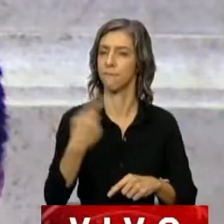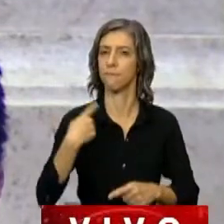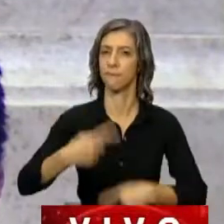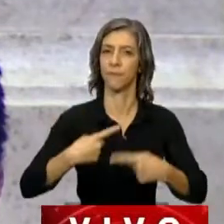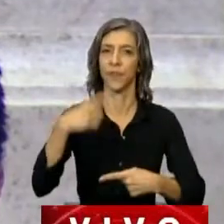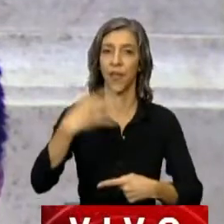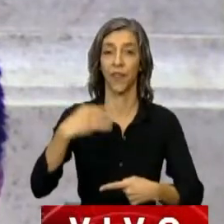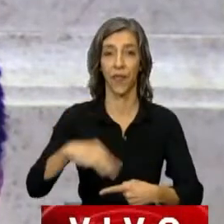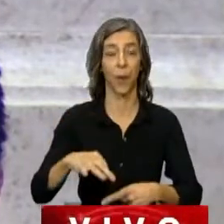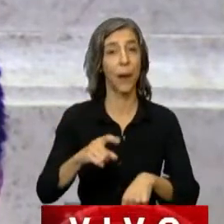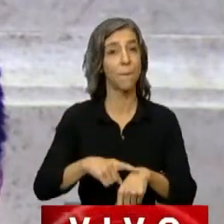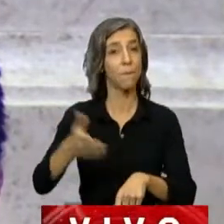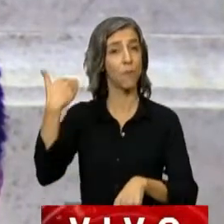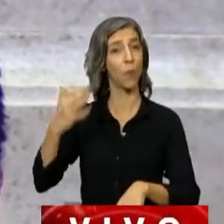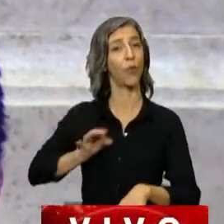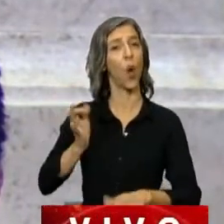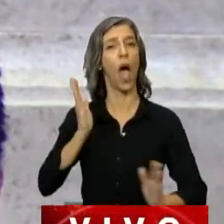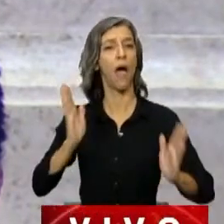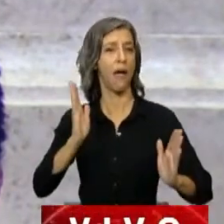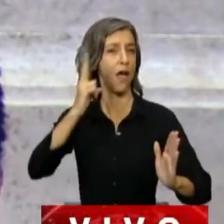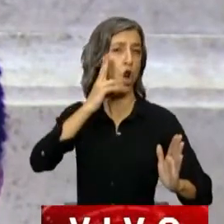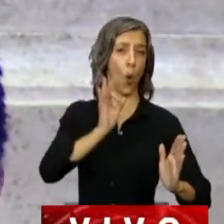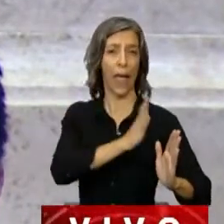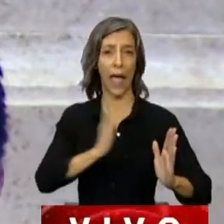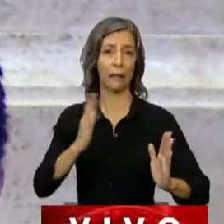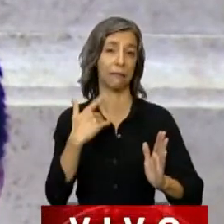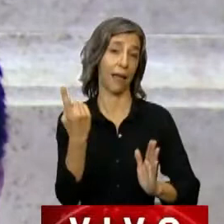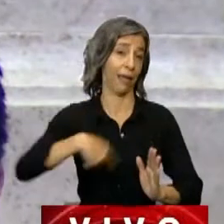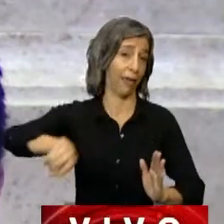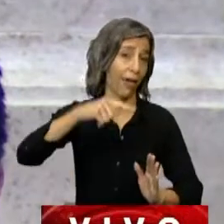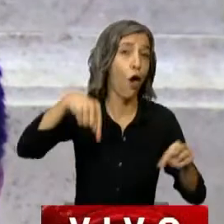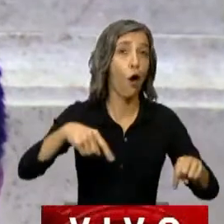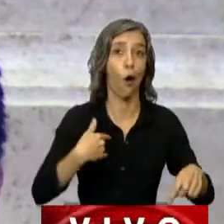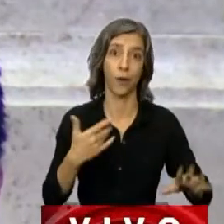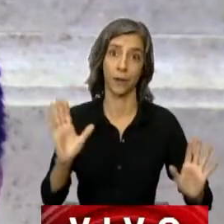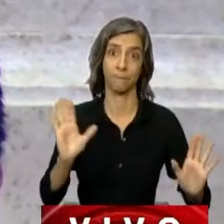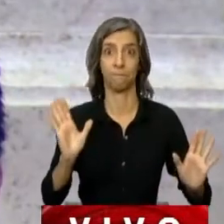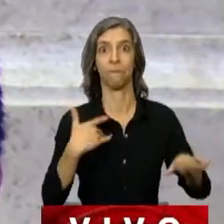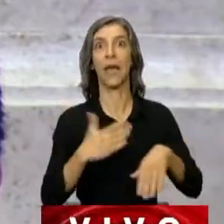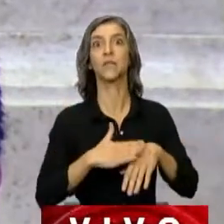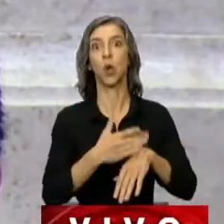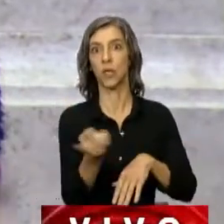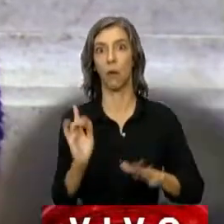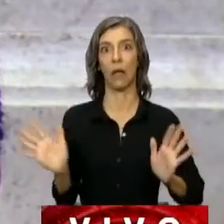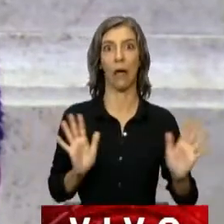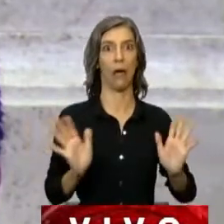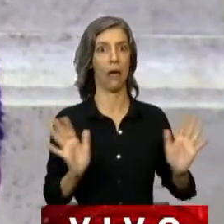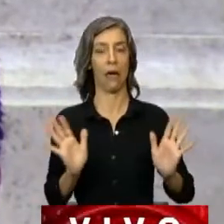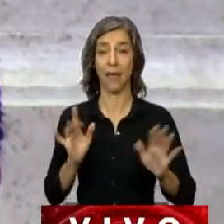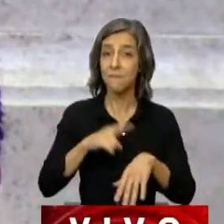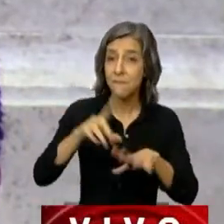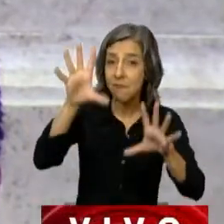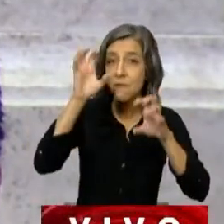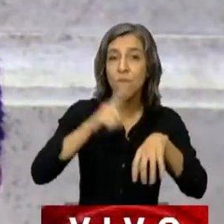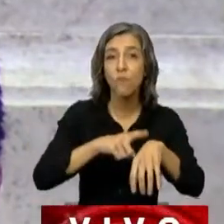del 90, de ese gobierno de extraterrestres de los cuales hoy nadie se quiere hacer cargo, estos principios fueron puestos en tela de